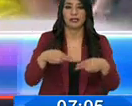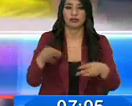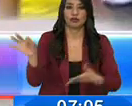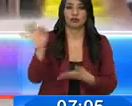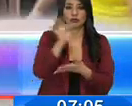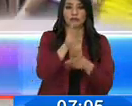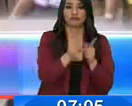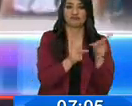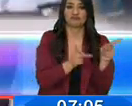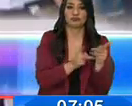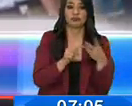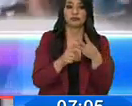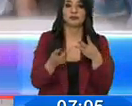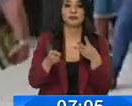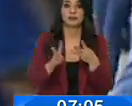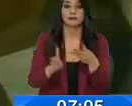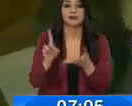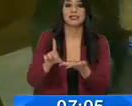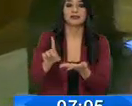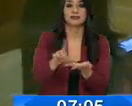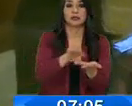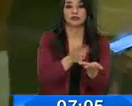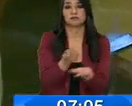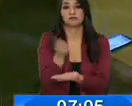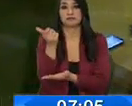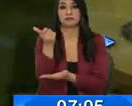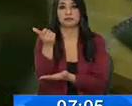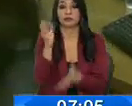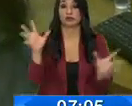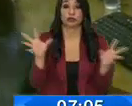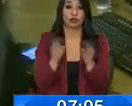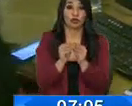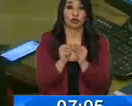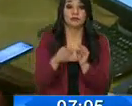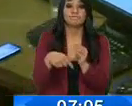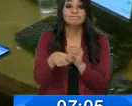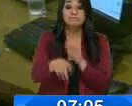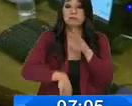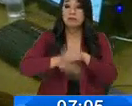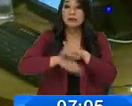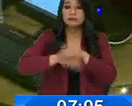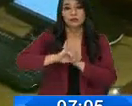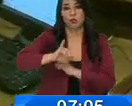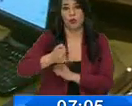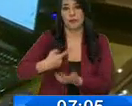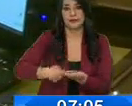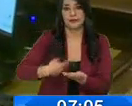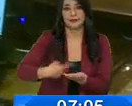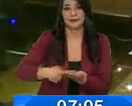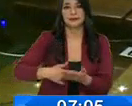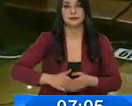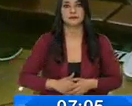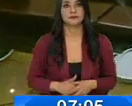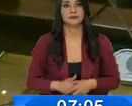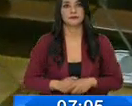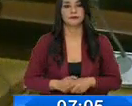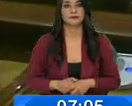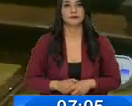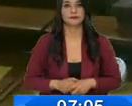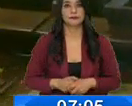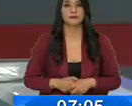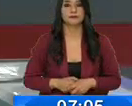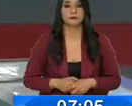escaños y la eliminación de distritos. Todo esto se discutirá más tardar este jueves. Informó Carolina